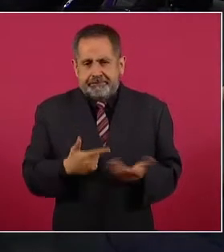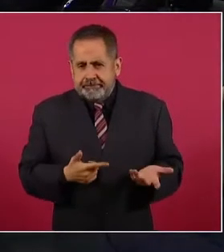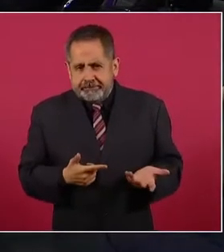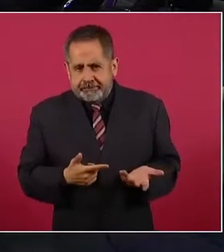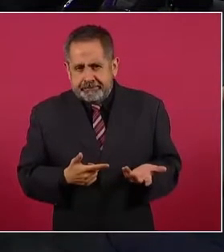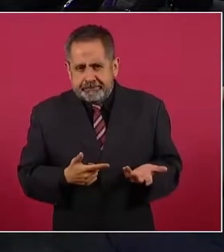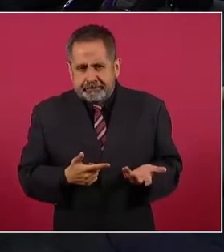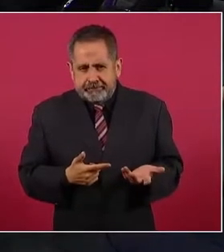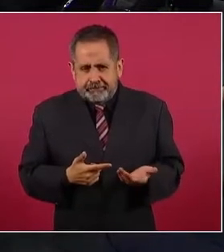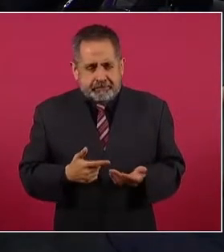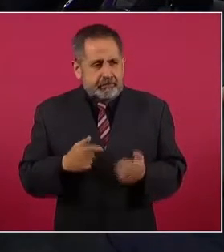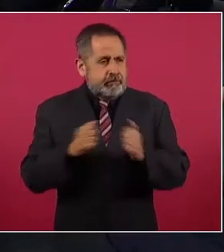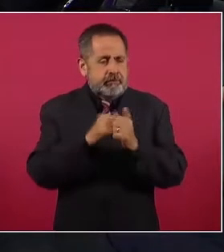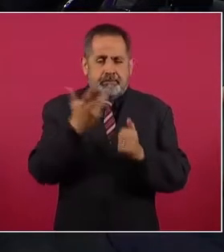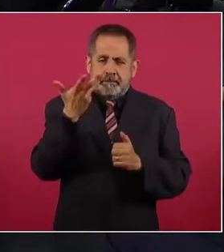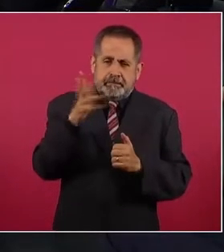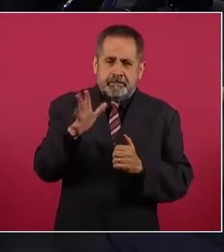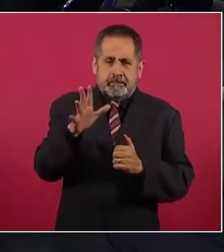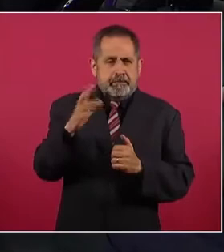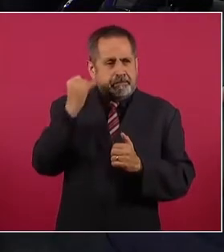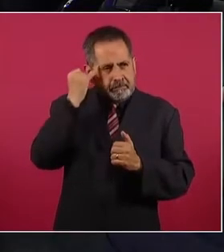con 10 propuestas?